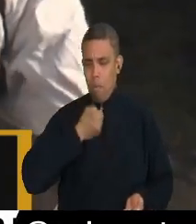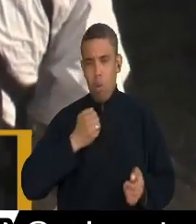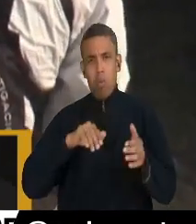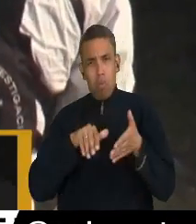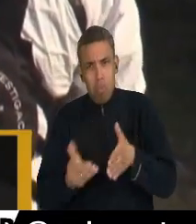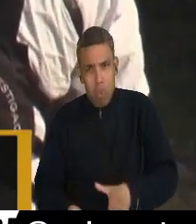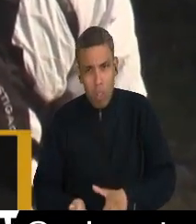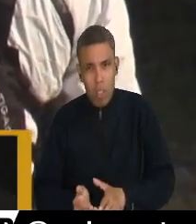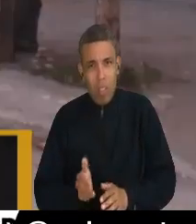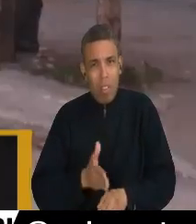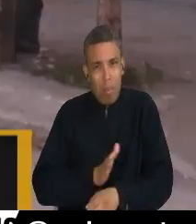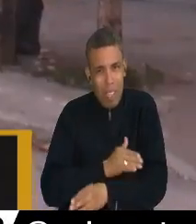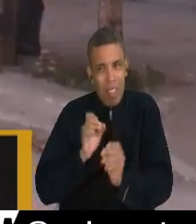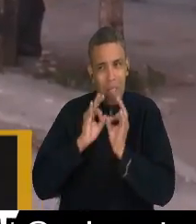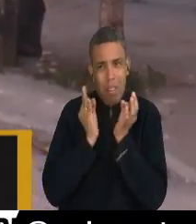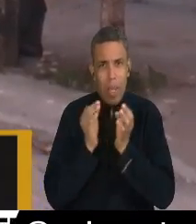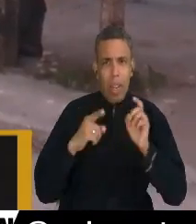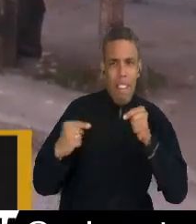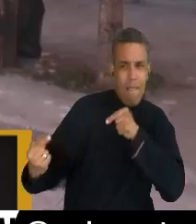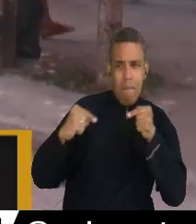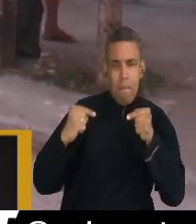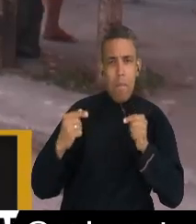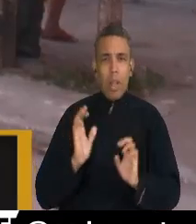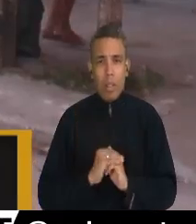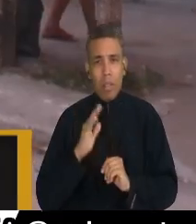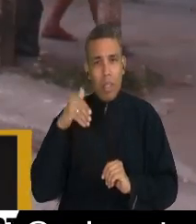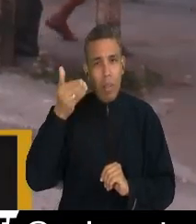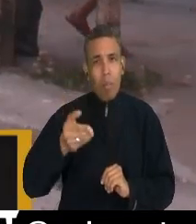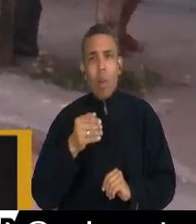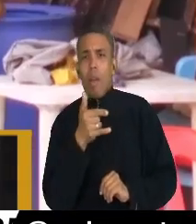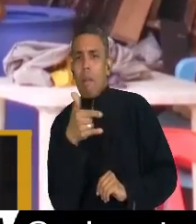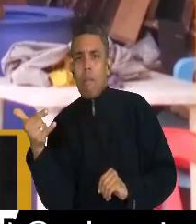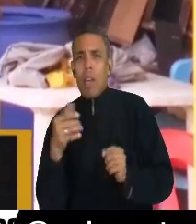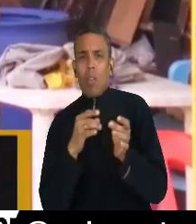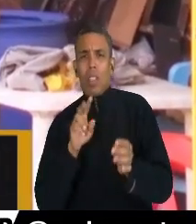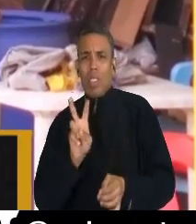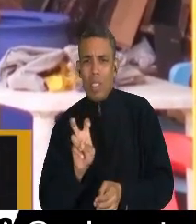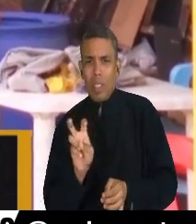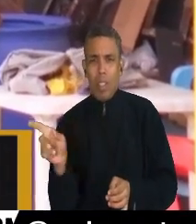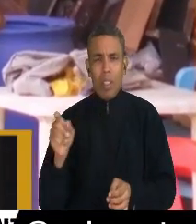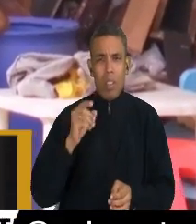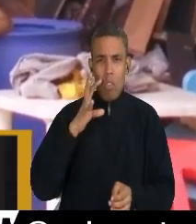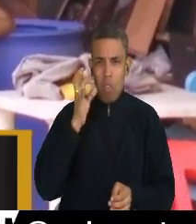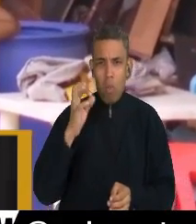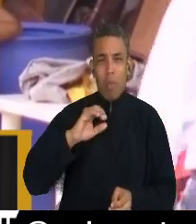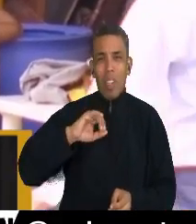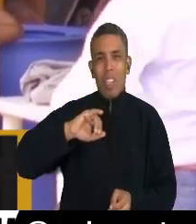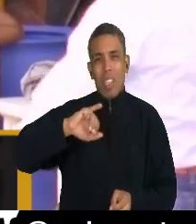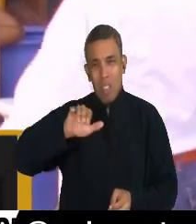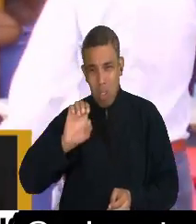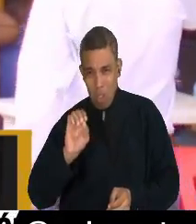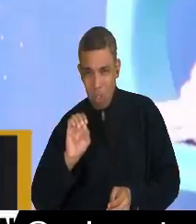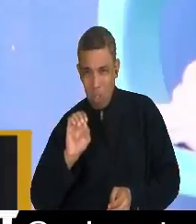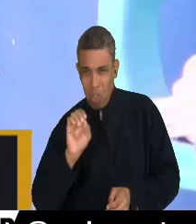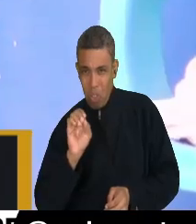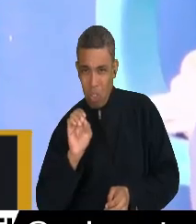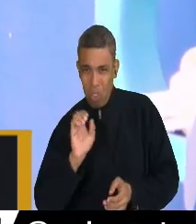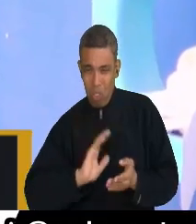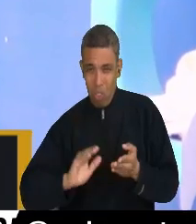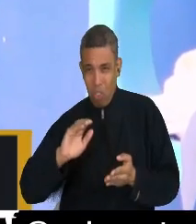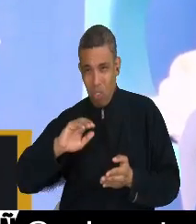de una discusión familiar. En marzo 7 se suicidó un joven identificado como Johan Galet, de 22 años. La víctima